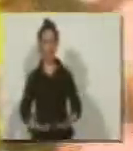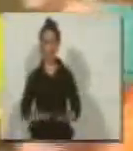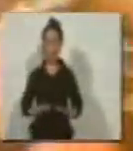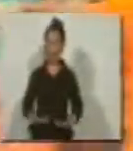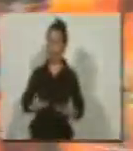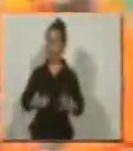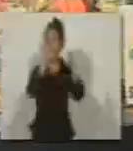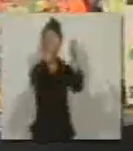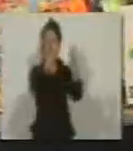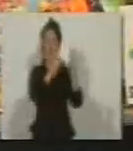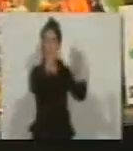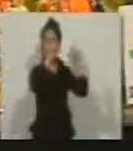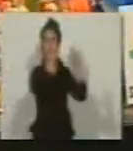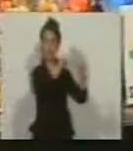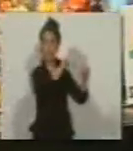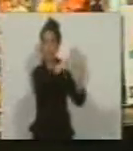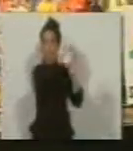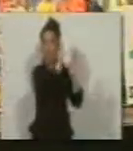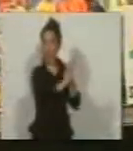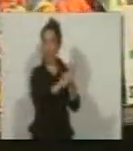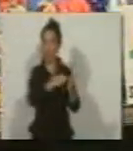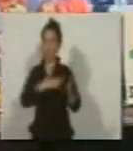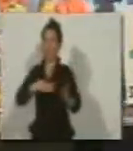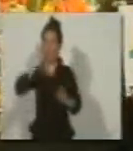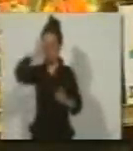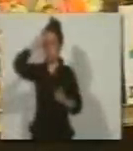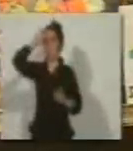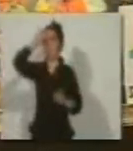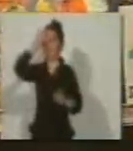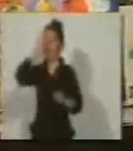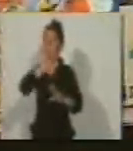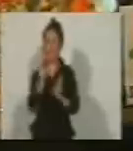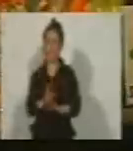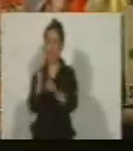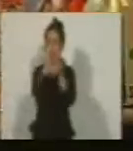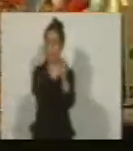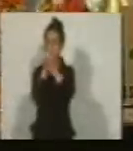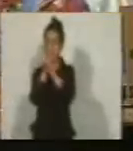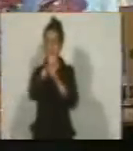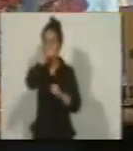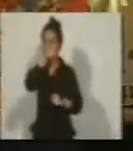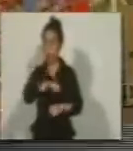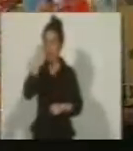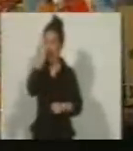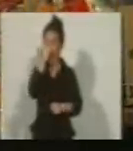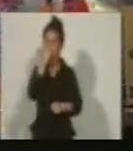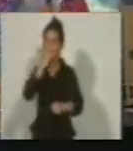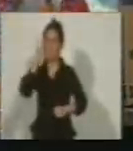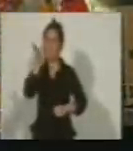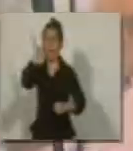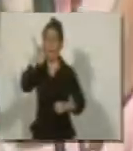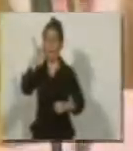quiso impresionar, jodiendo hacia el carnavalero. A dedo elige tú sin